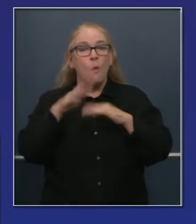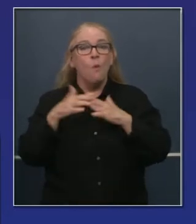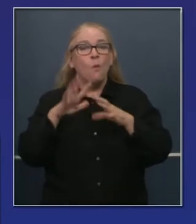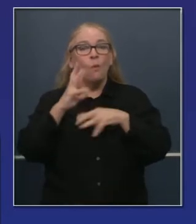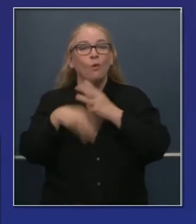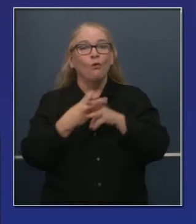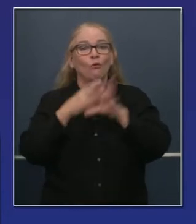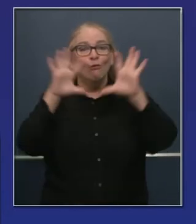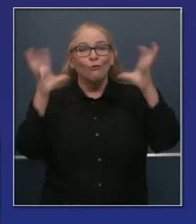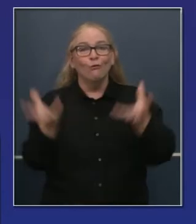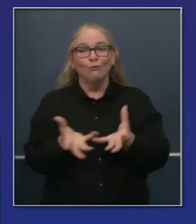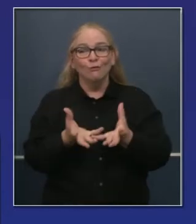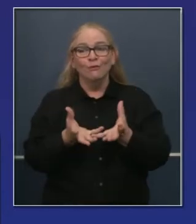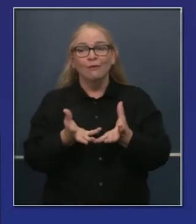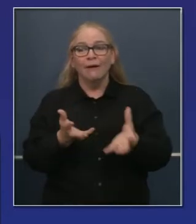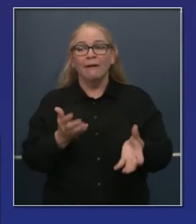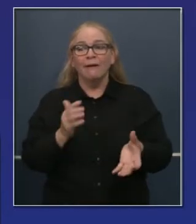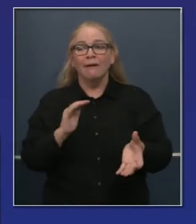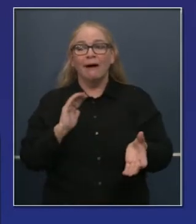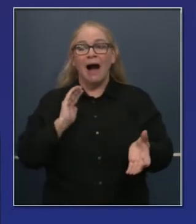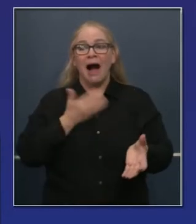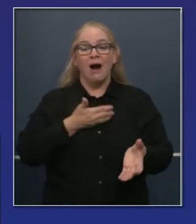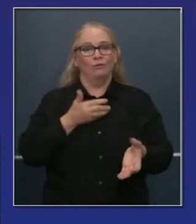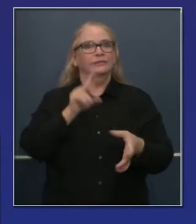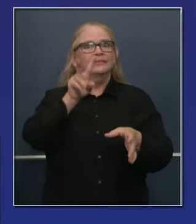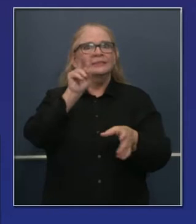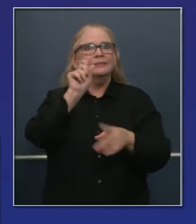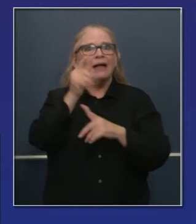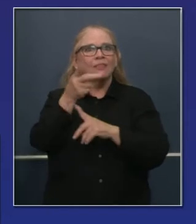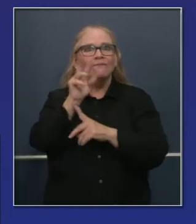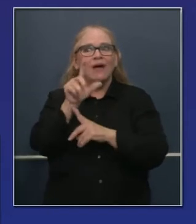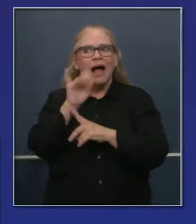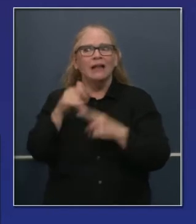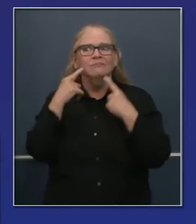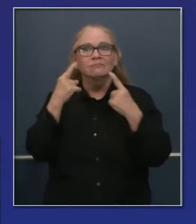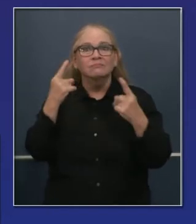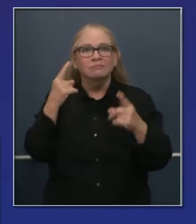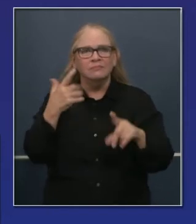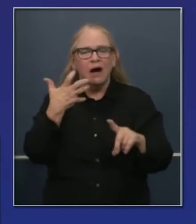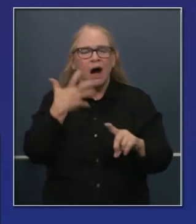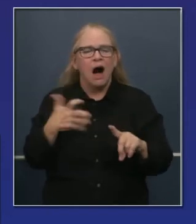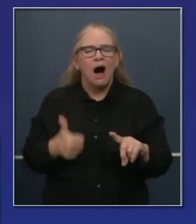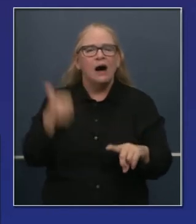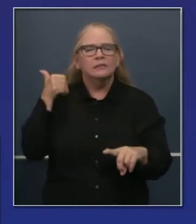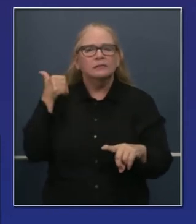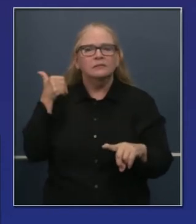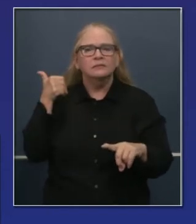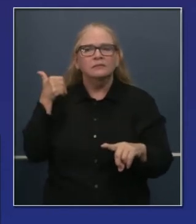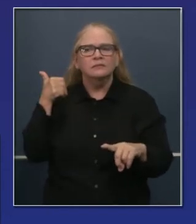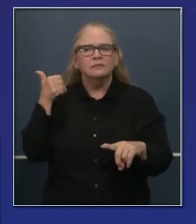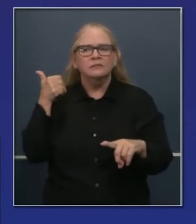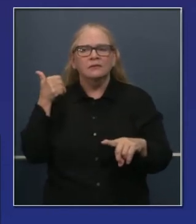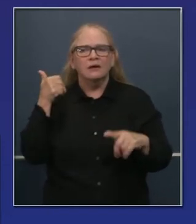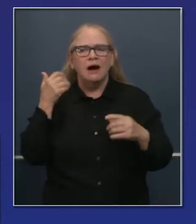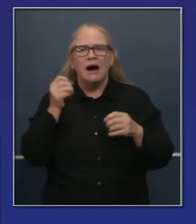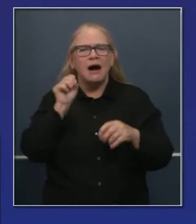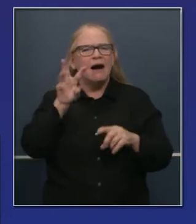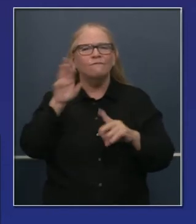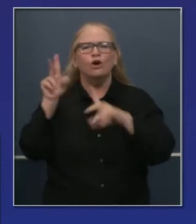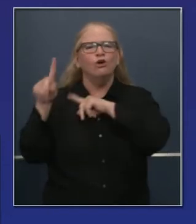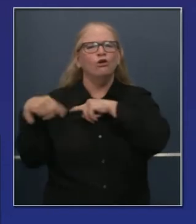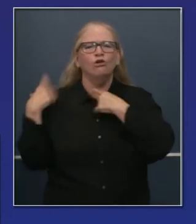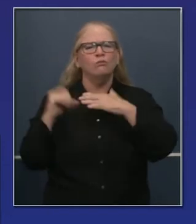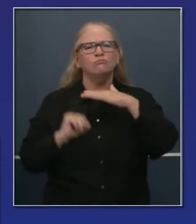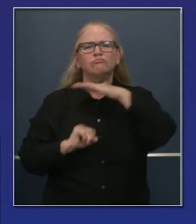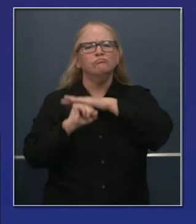se ven por todo el mundo con nuestra va en nuestro valle de la muerte de gaudí con las temperaturas más altas documentadas en